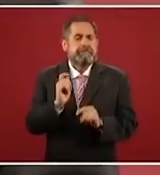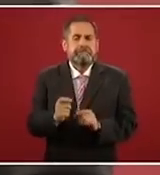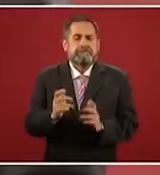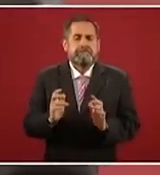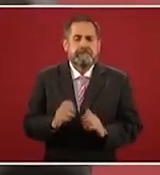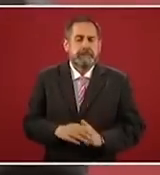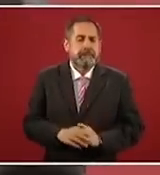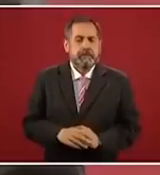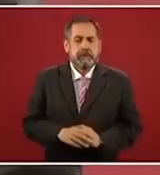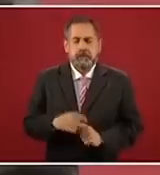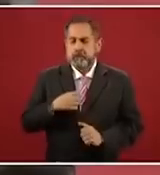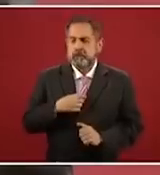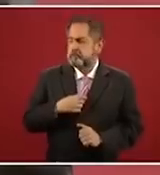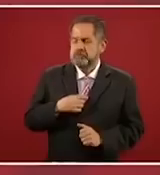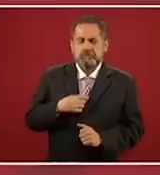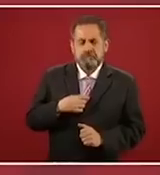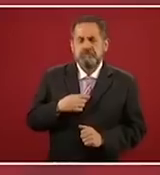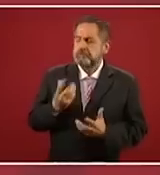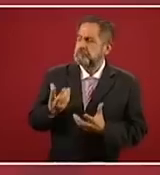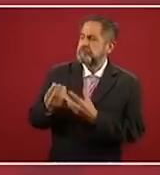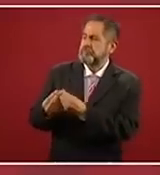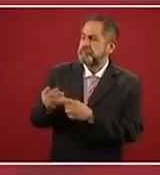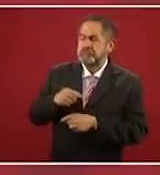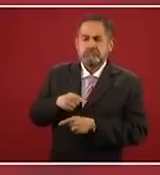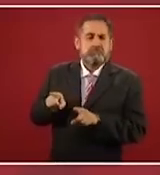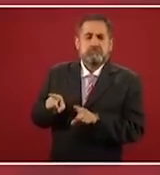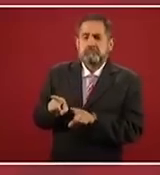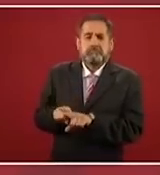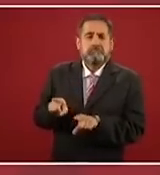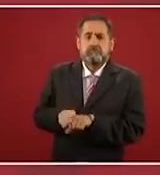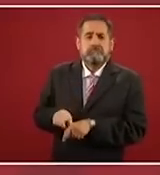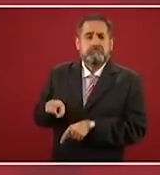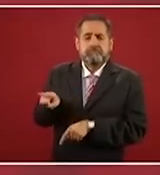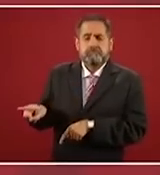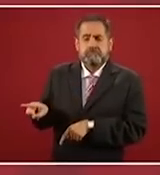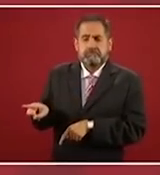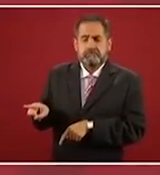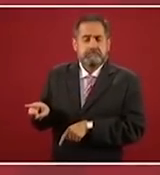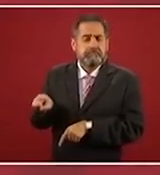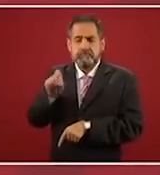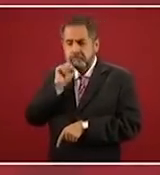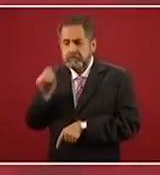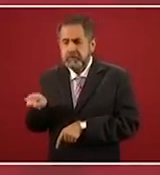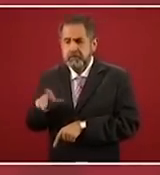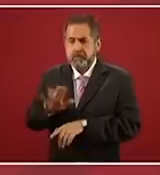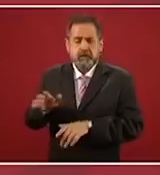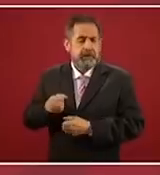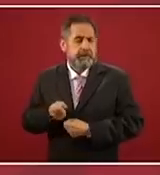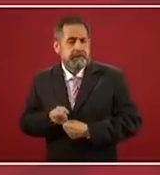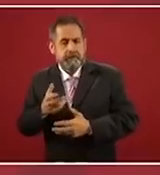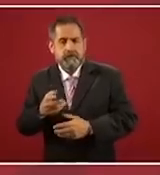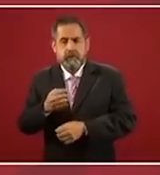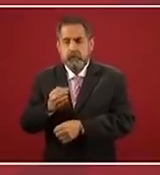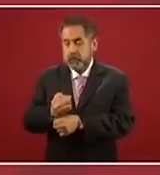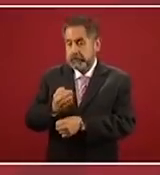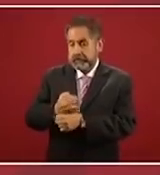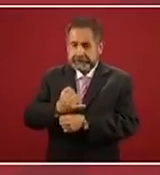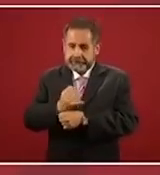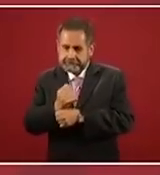me sumo a lo que él expresó. Es una